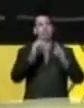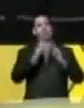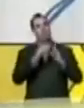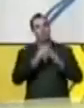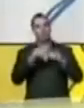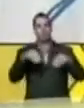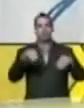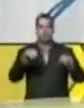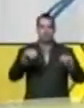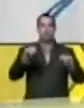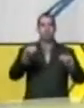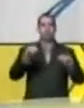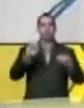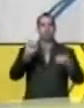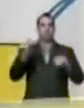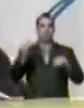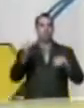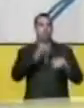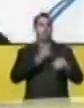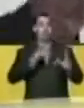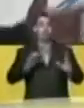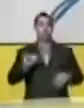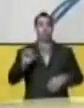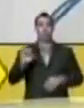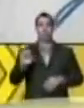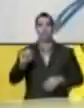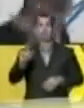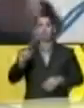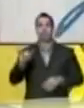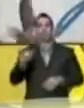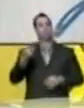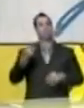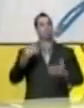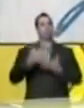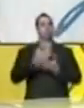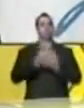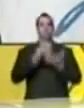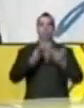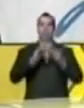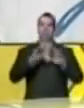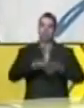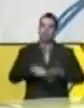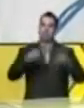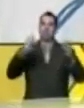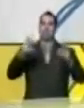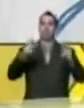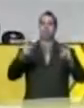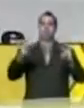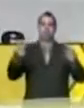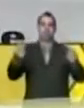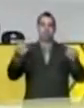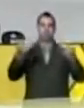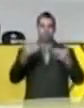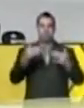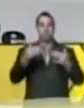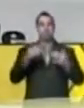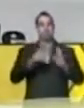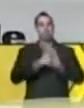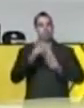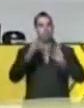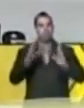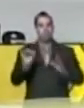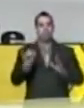de propiedades en san juan el alcalde capitalino jorge santini anunció una novedosa iniciativa cibernética abierta al público que a desarrolladores para